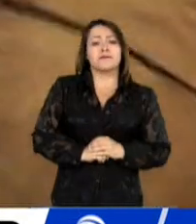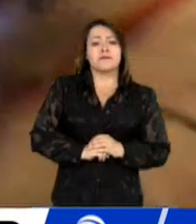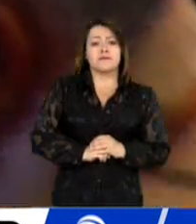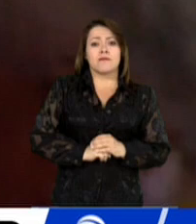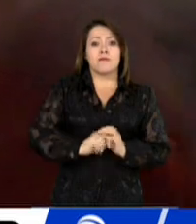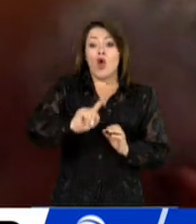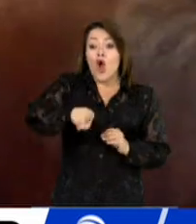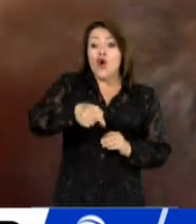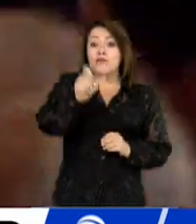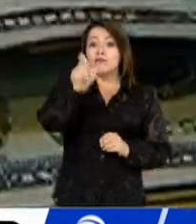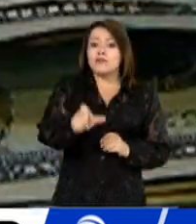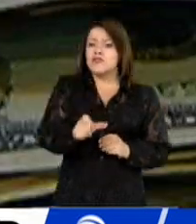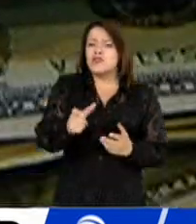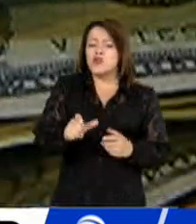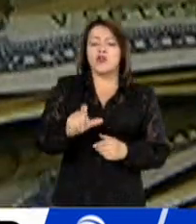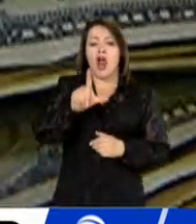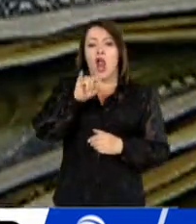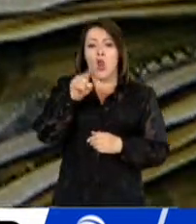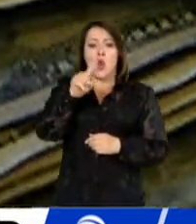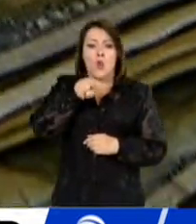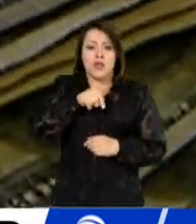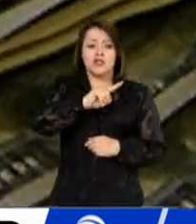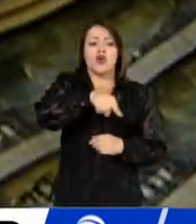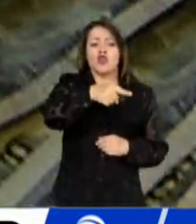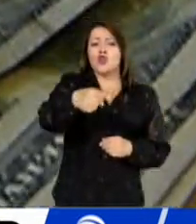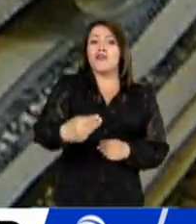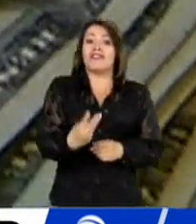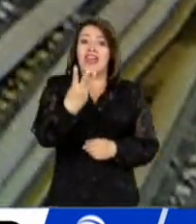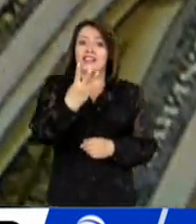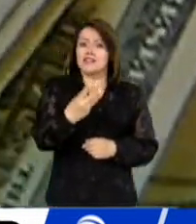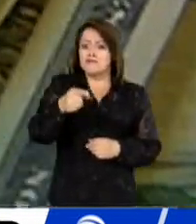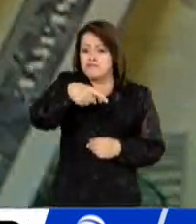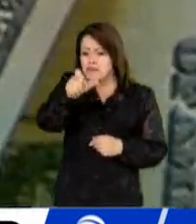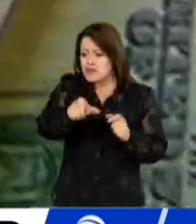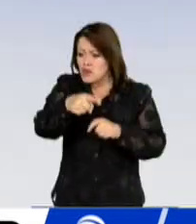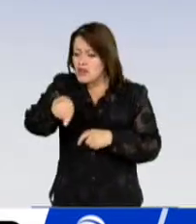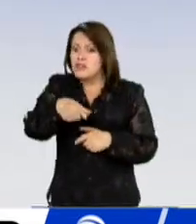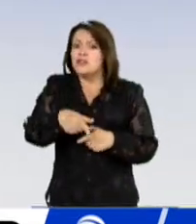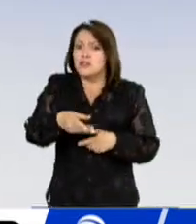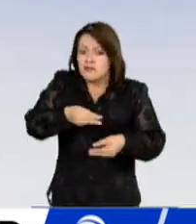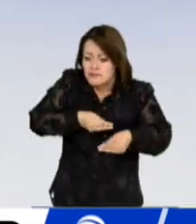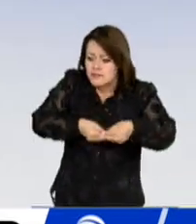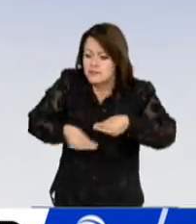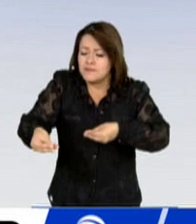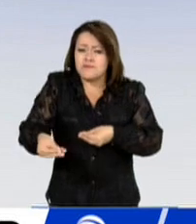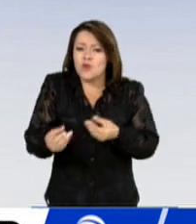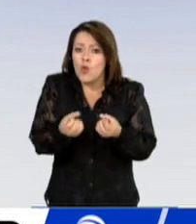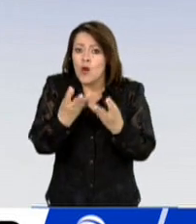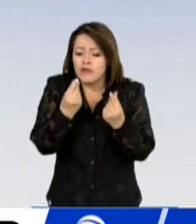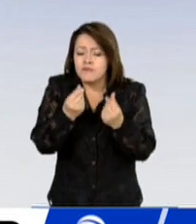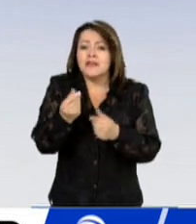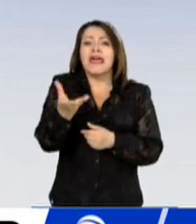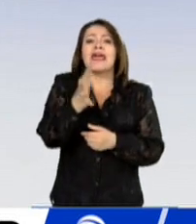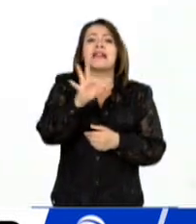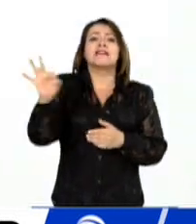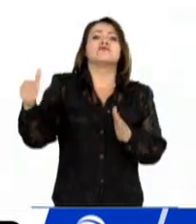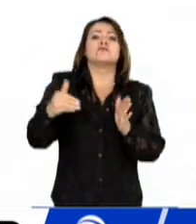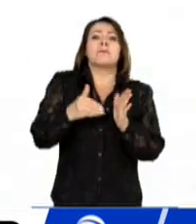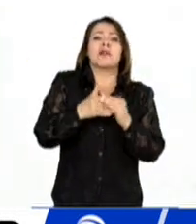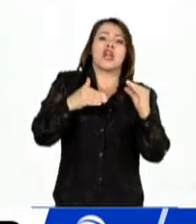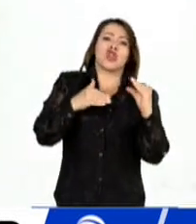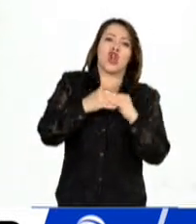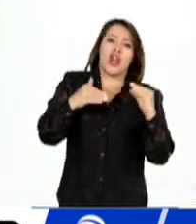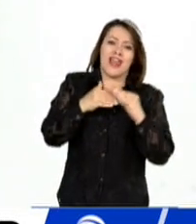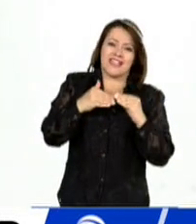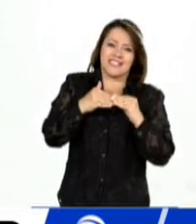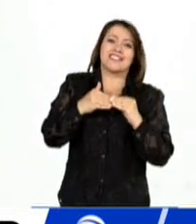y tres personas más para, al parecer, recibir $500,000 a cambio de una oferta para evitar la extradición del ex